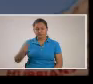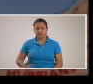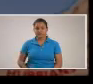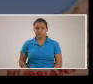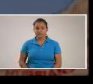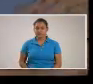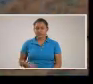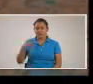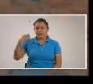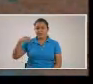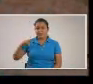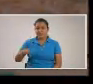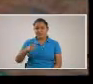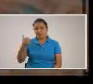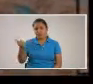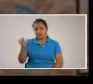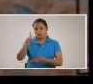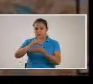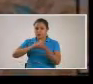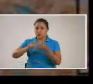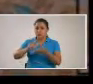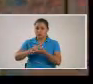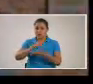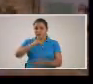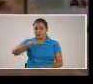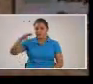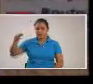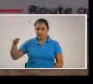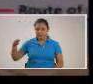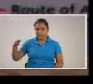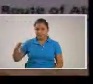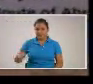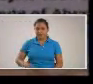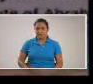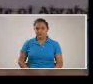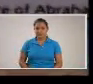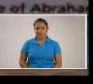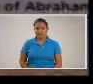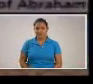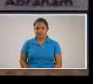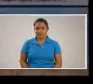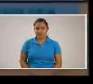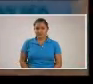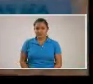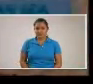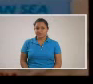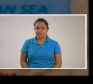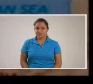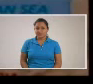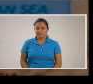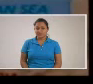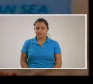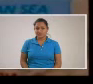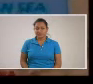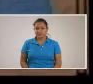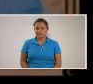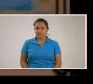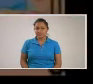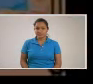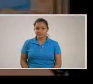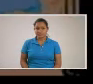Y para el otro lado del monte Ararat, aquí lo tapa un poquito esta tablita que